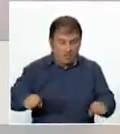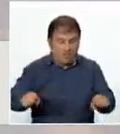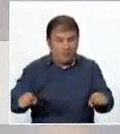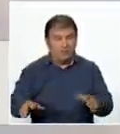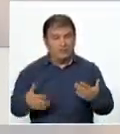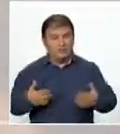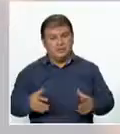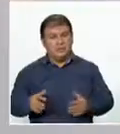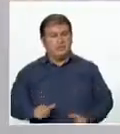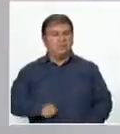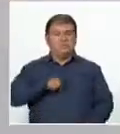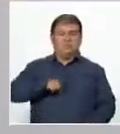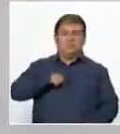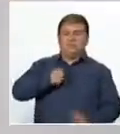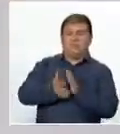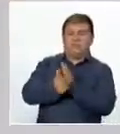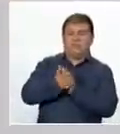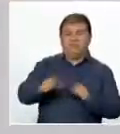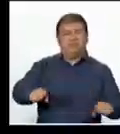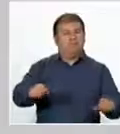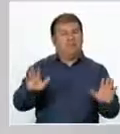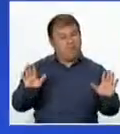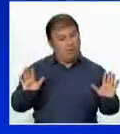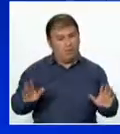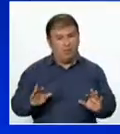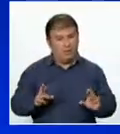mucho menos presumir sobre ruedas.